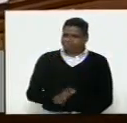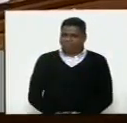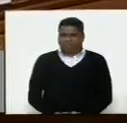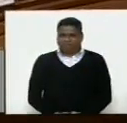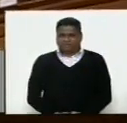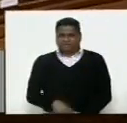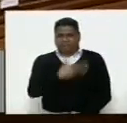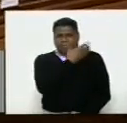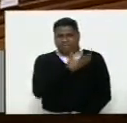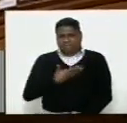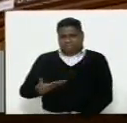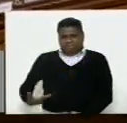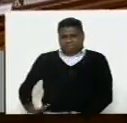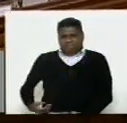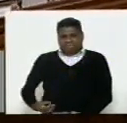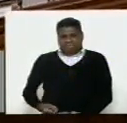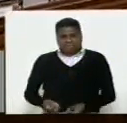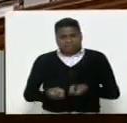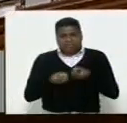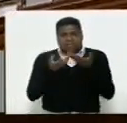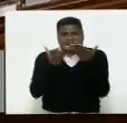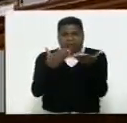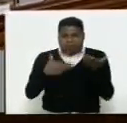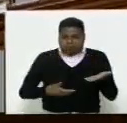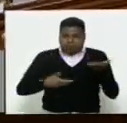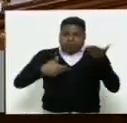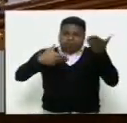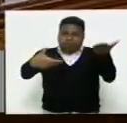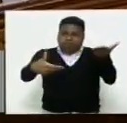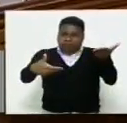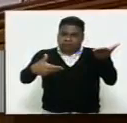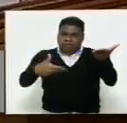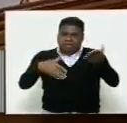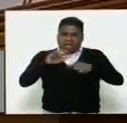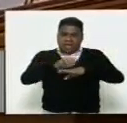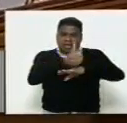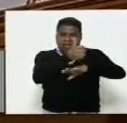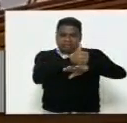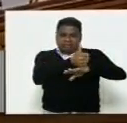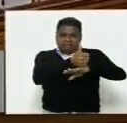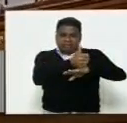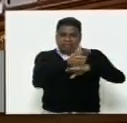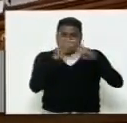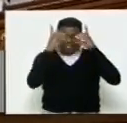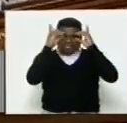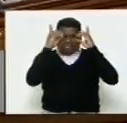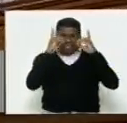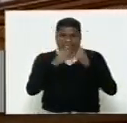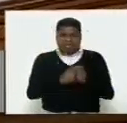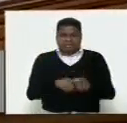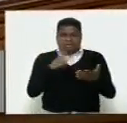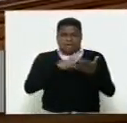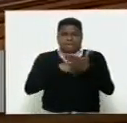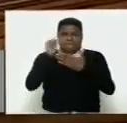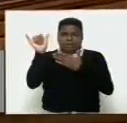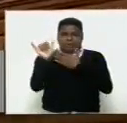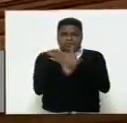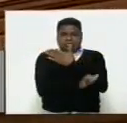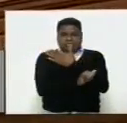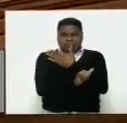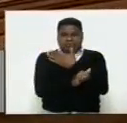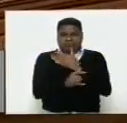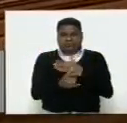presidente le entregó a Delcy esta propuesta de decreto